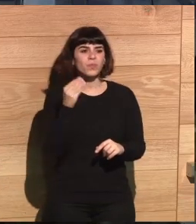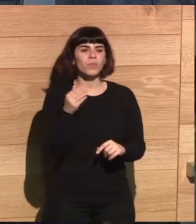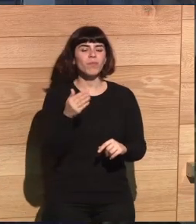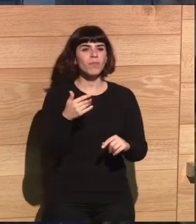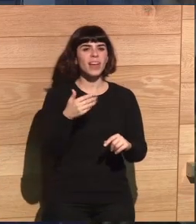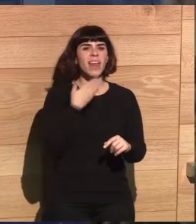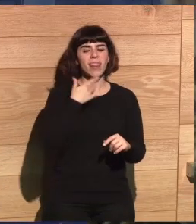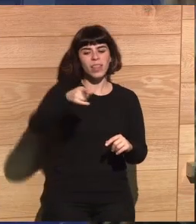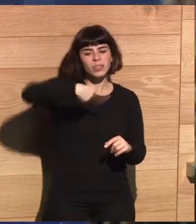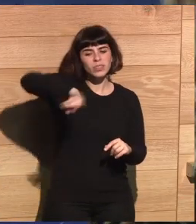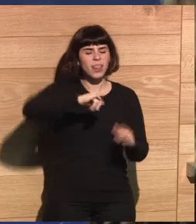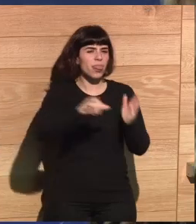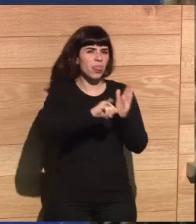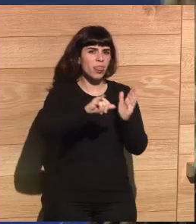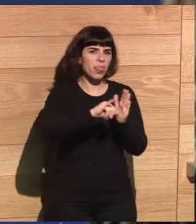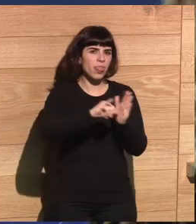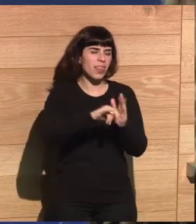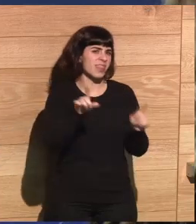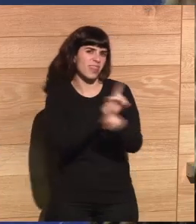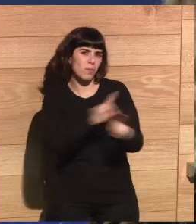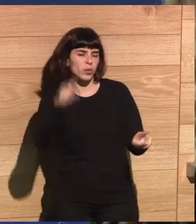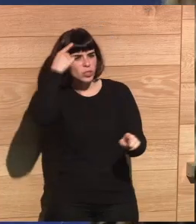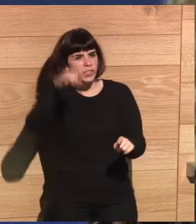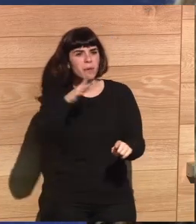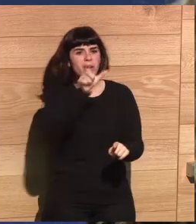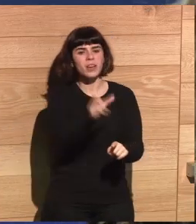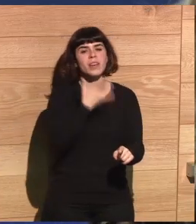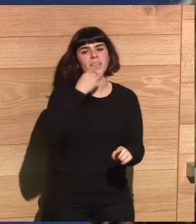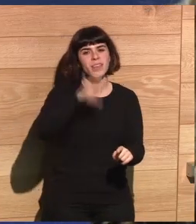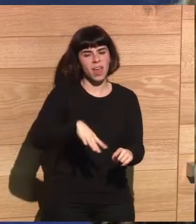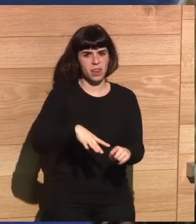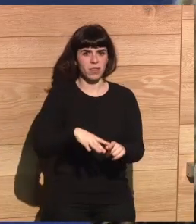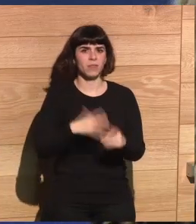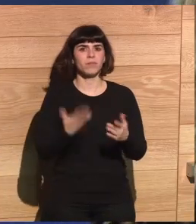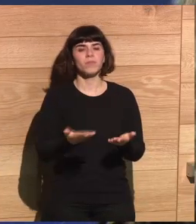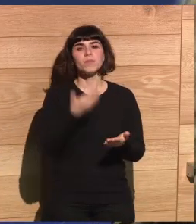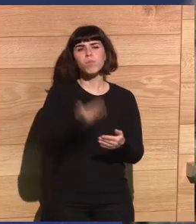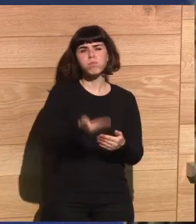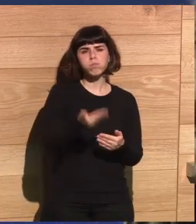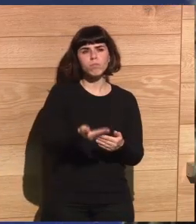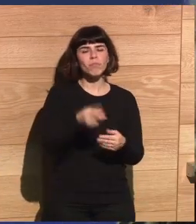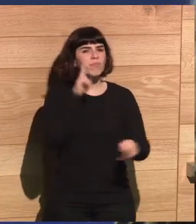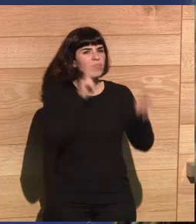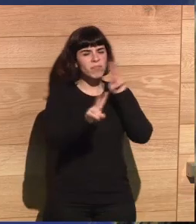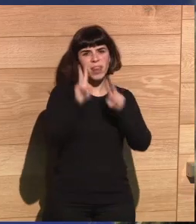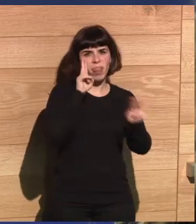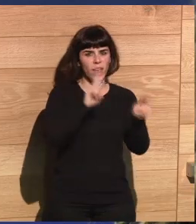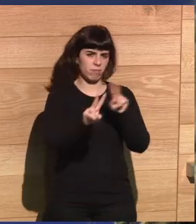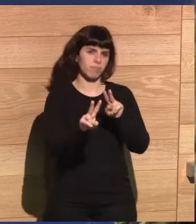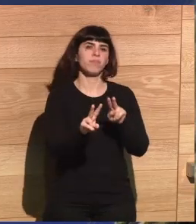cercanos a nosotras que tampoco saben quién fue. Yo creo que es muy importante... Siempre hablamos de visibilizar,